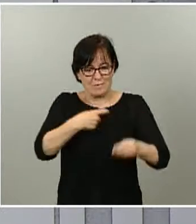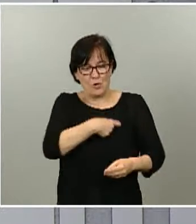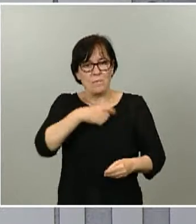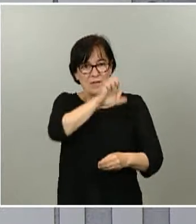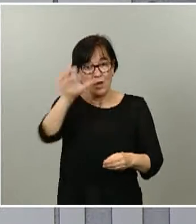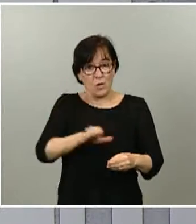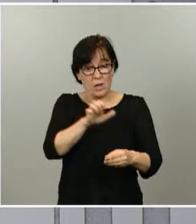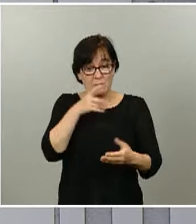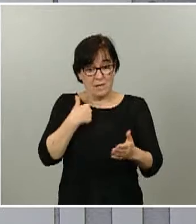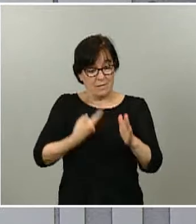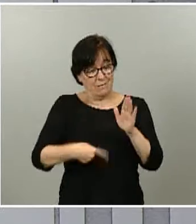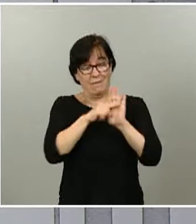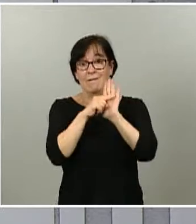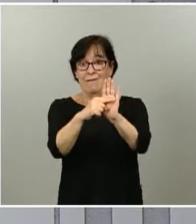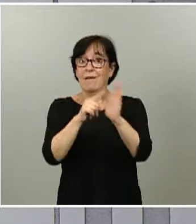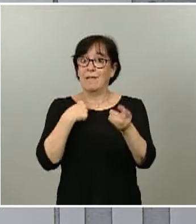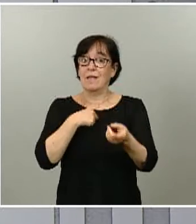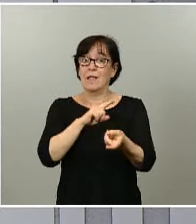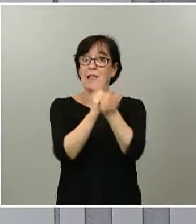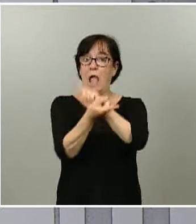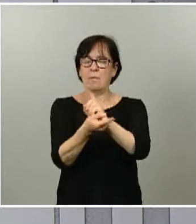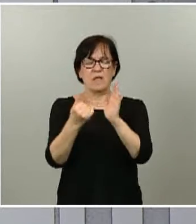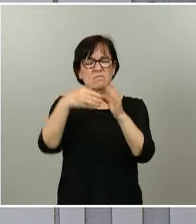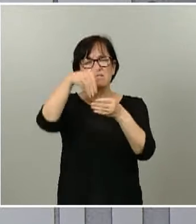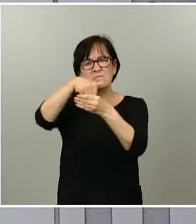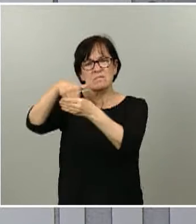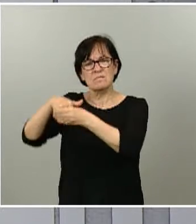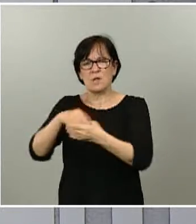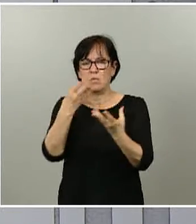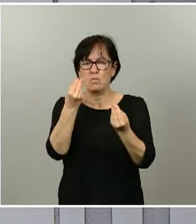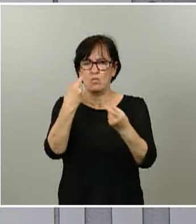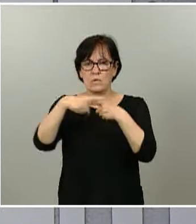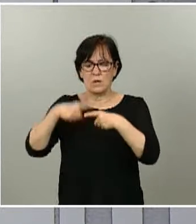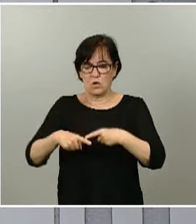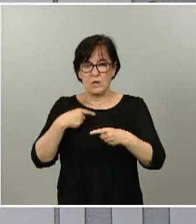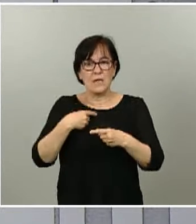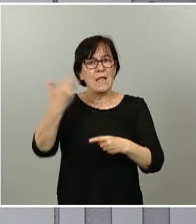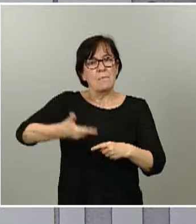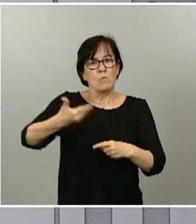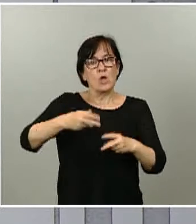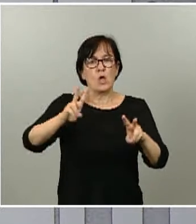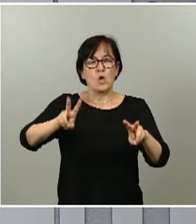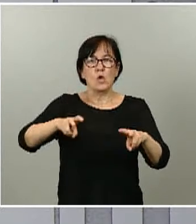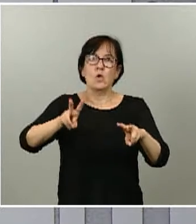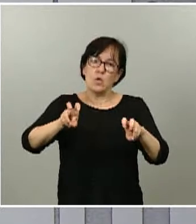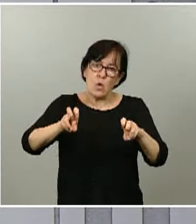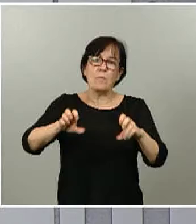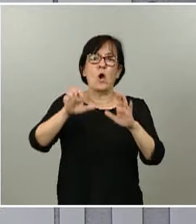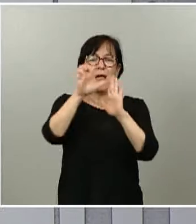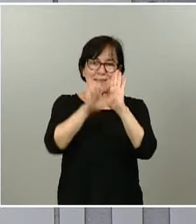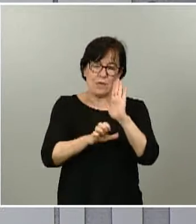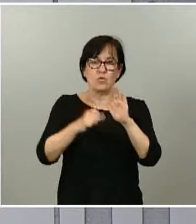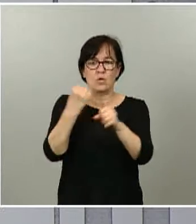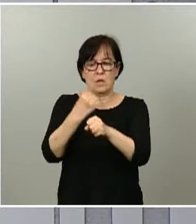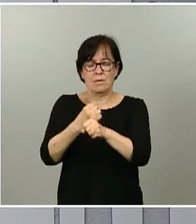Agenda del Cambio contiene muchos de los elementos que van a ser la clave de ese nuevo Estatuto de los Trabajadores que nos permita afrontar